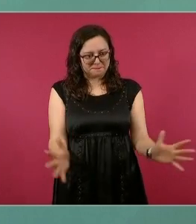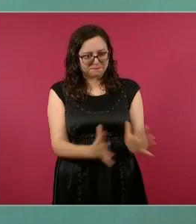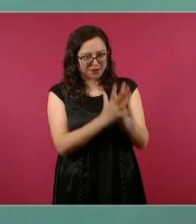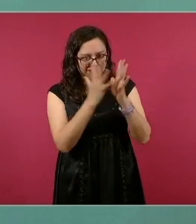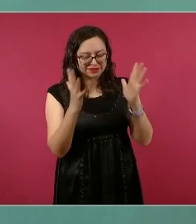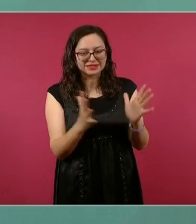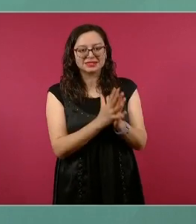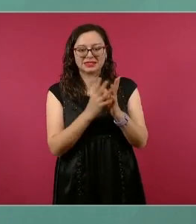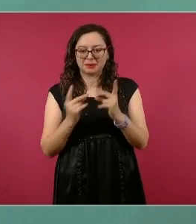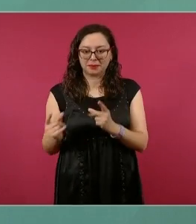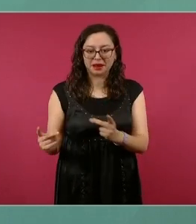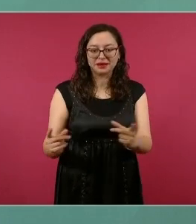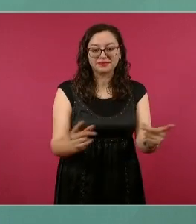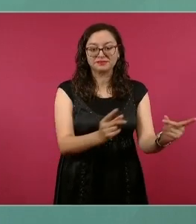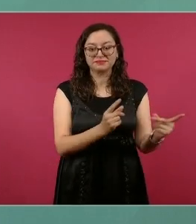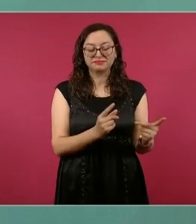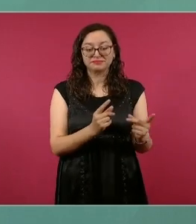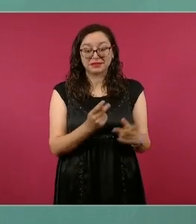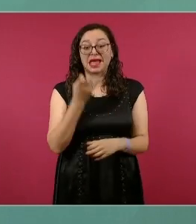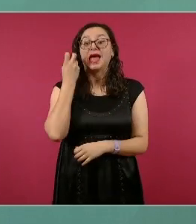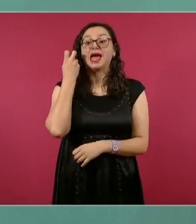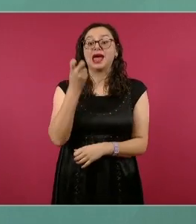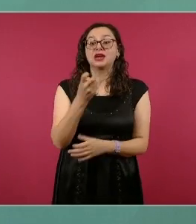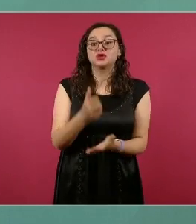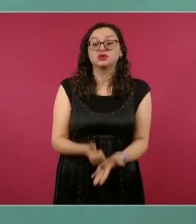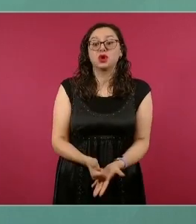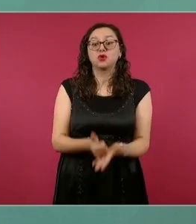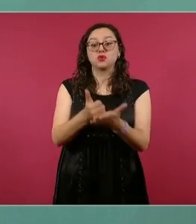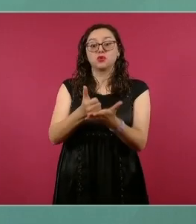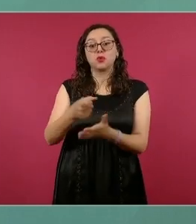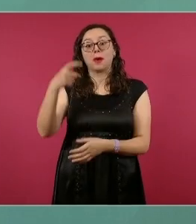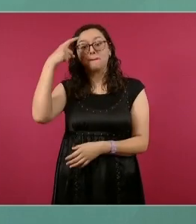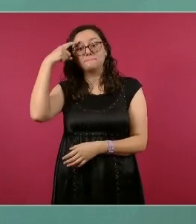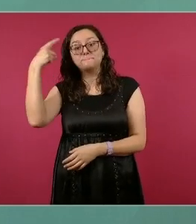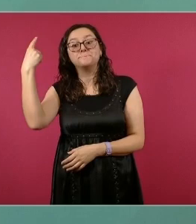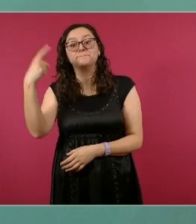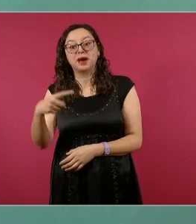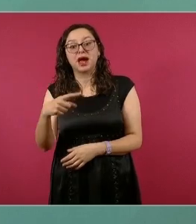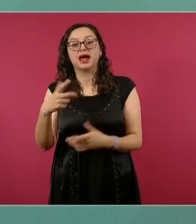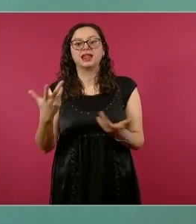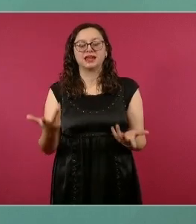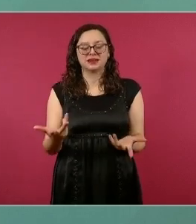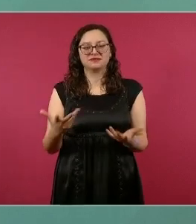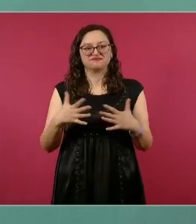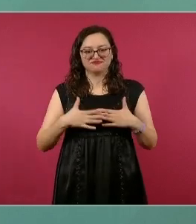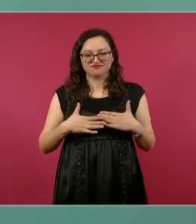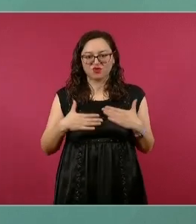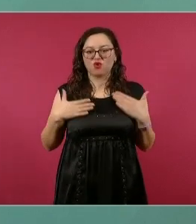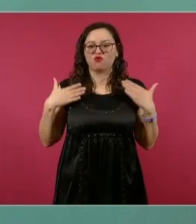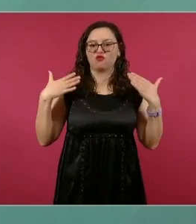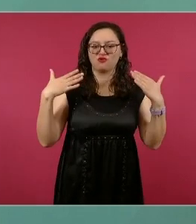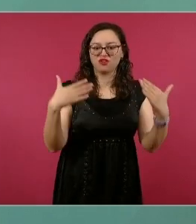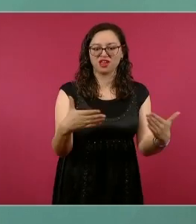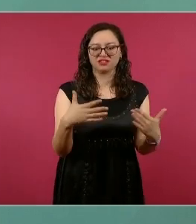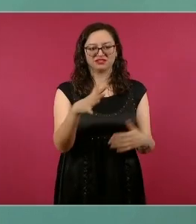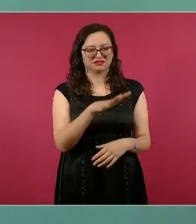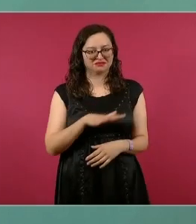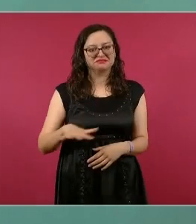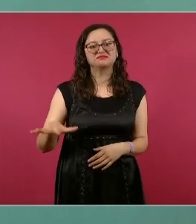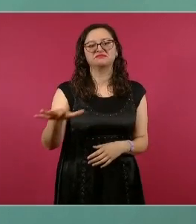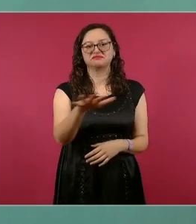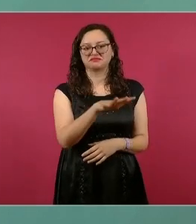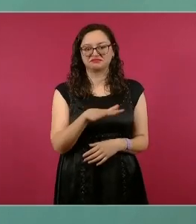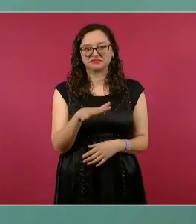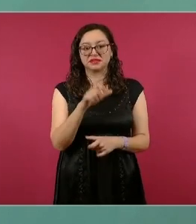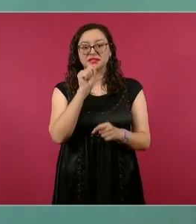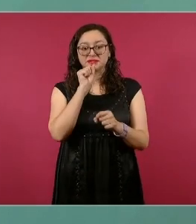salud. Así se afirma también la confianza del gobierno en la gente. Se